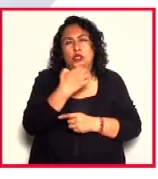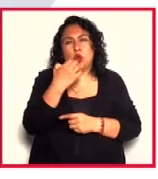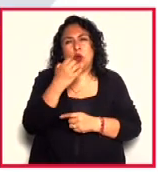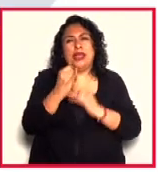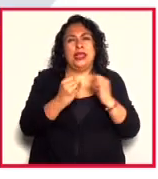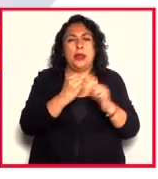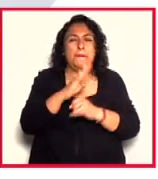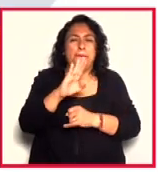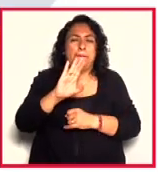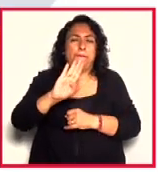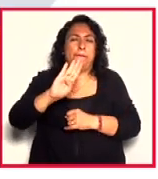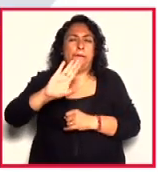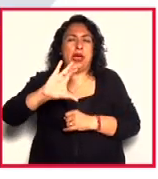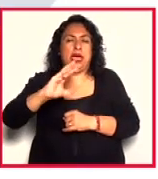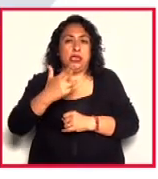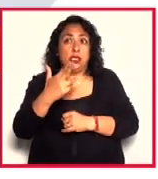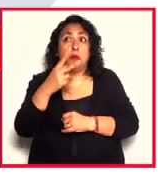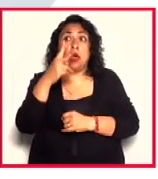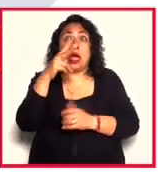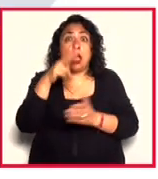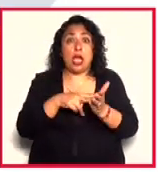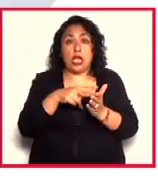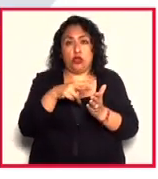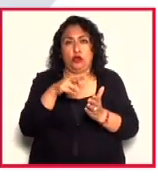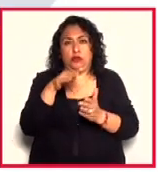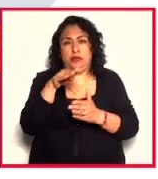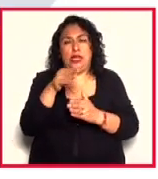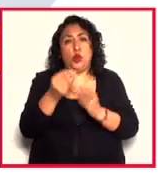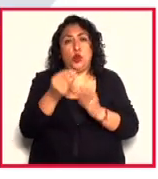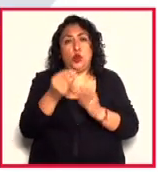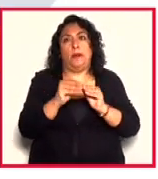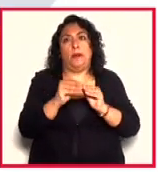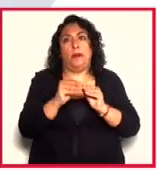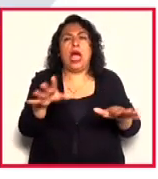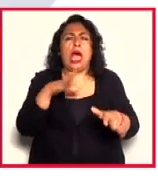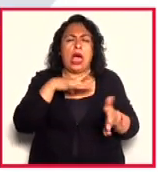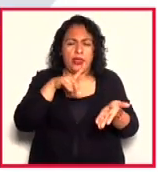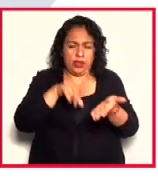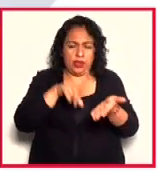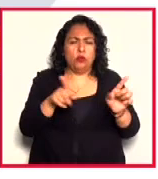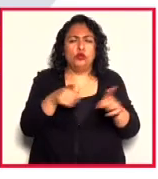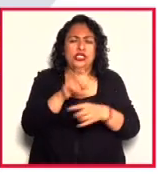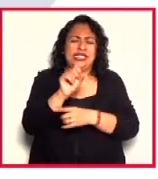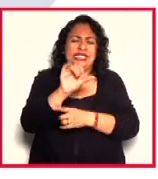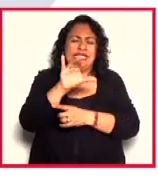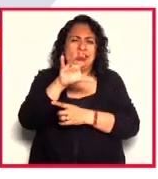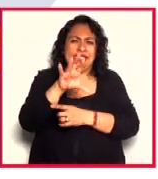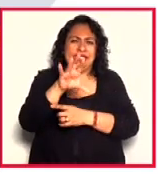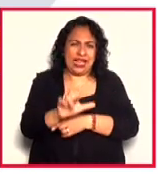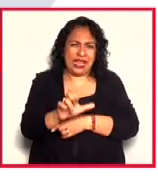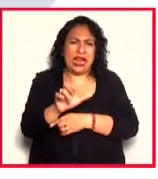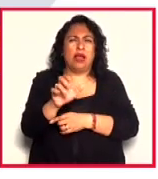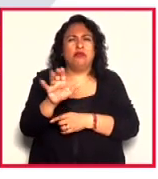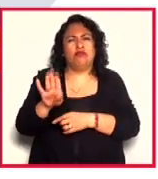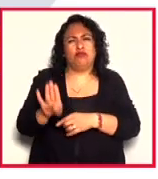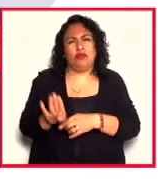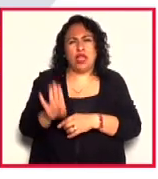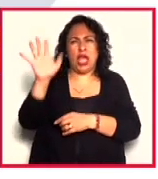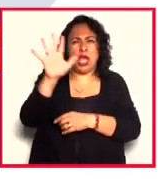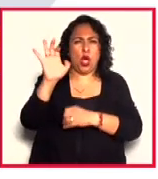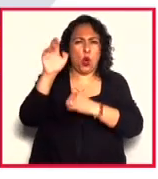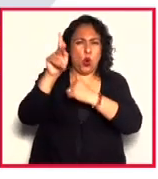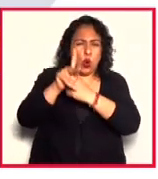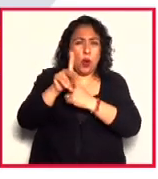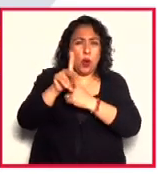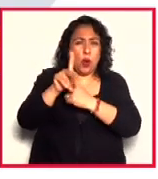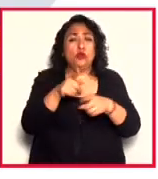fue estrenada en el año 2000. Sí, hay un poco de música sacra, no litúrgica, al estilo occidental europeo. Hay música